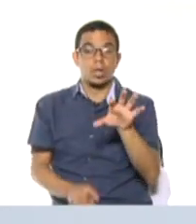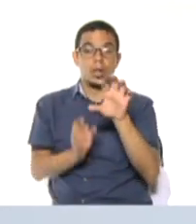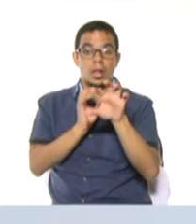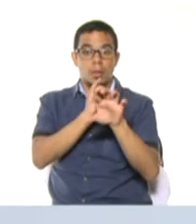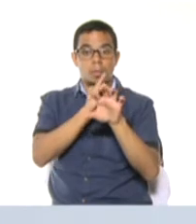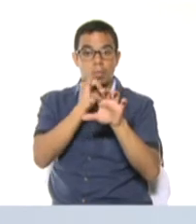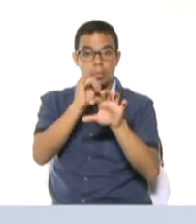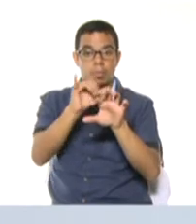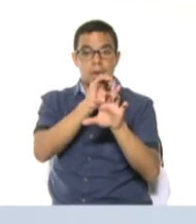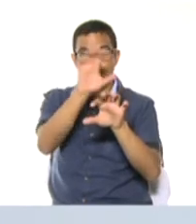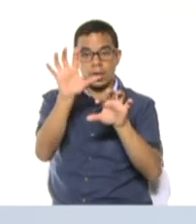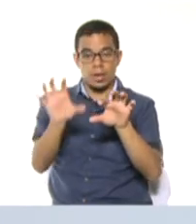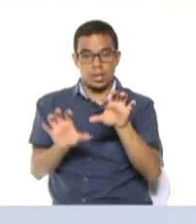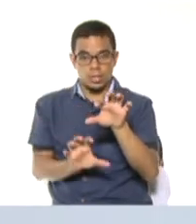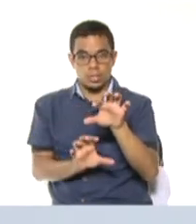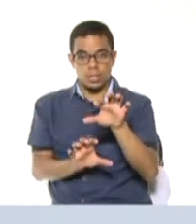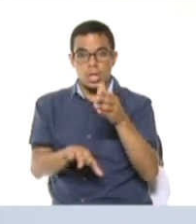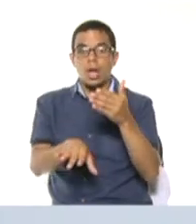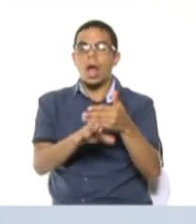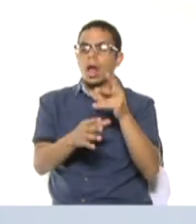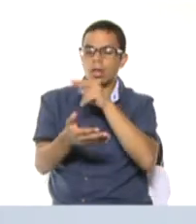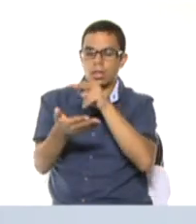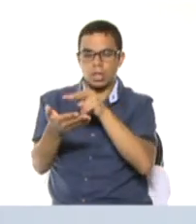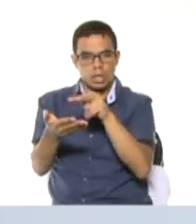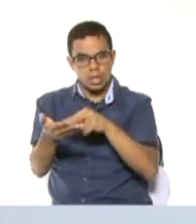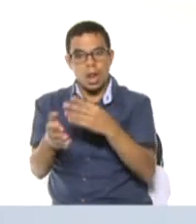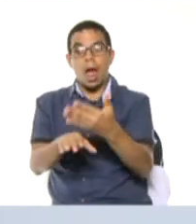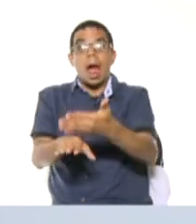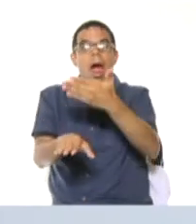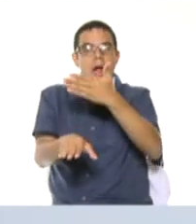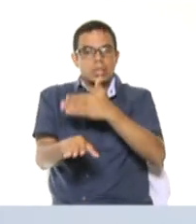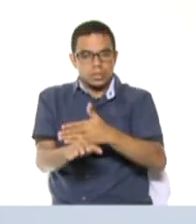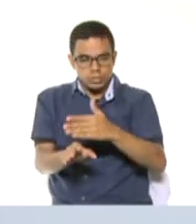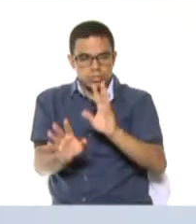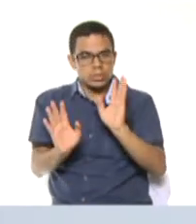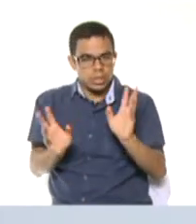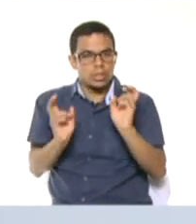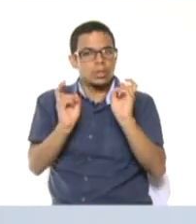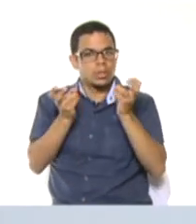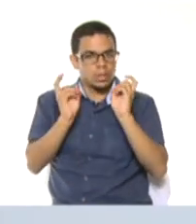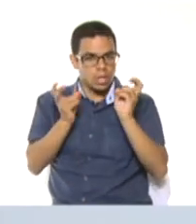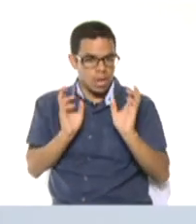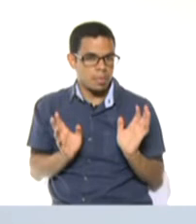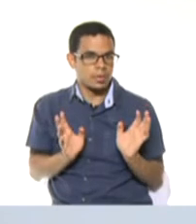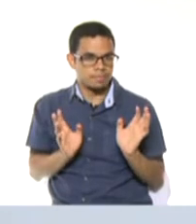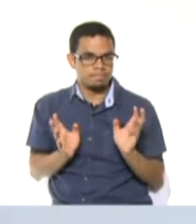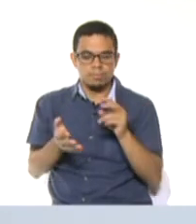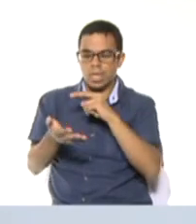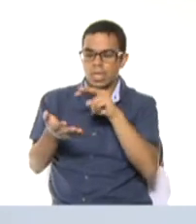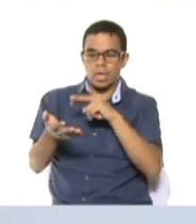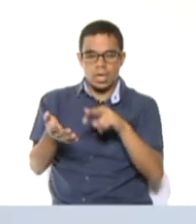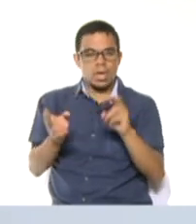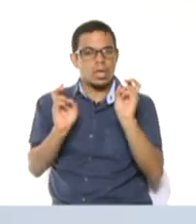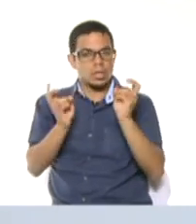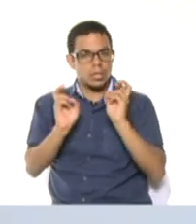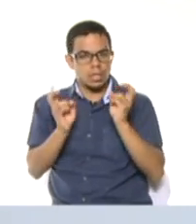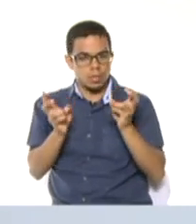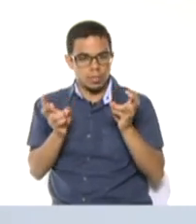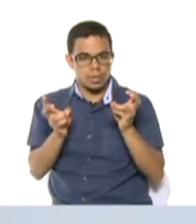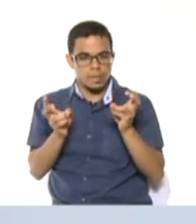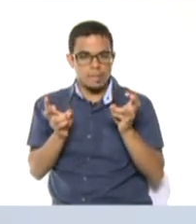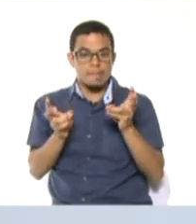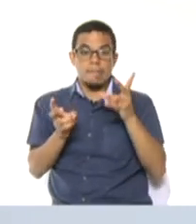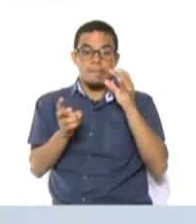conceptual debemos hacer una previa lectura del tema donde vamos a sacar esas palabras claves que queremos